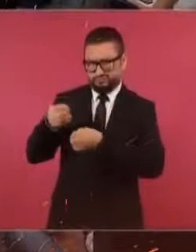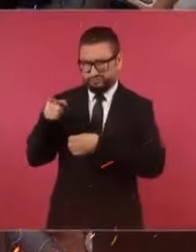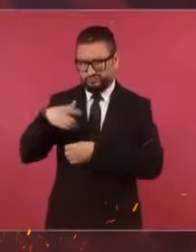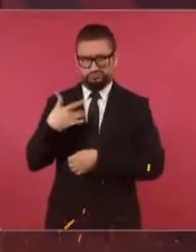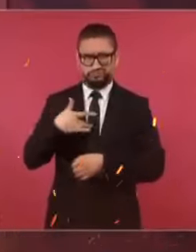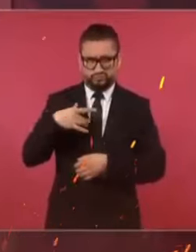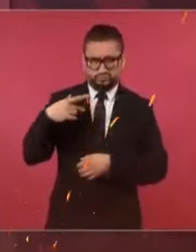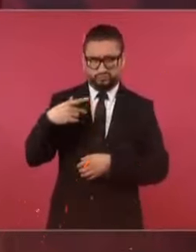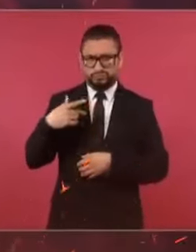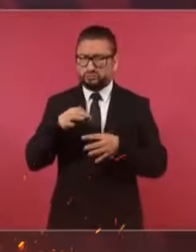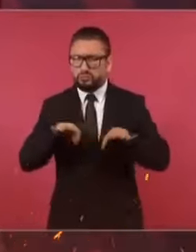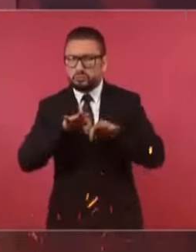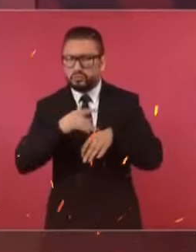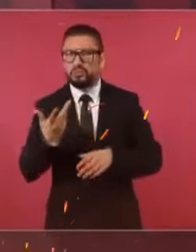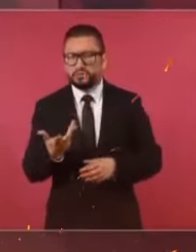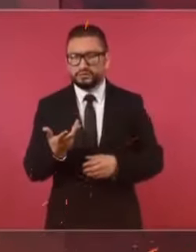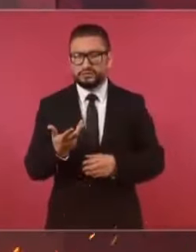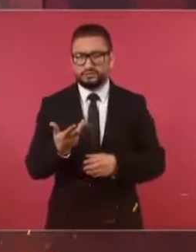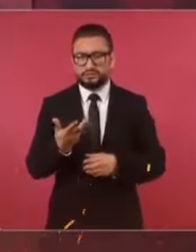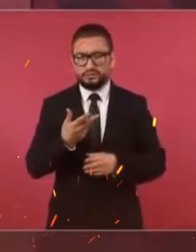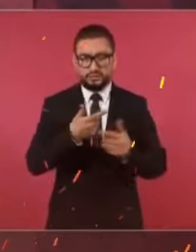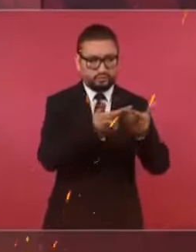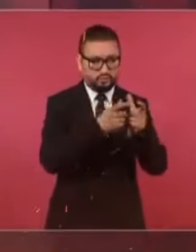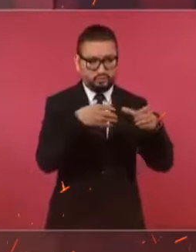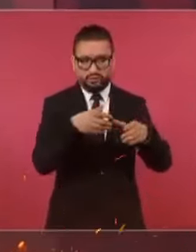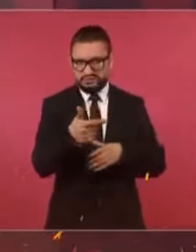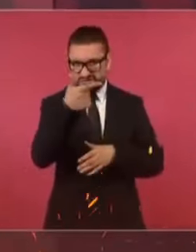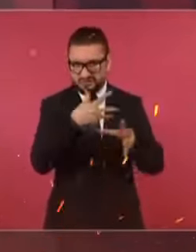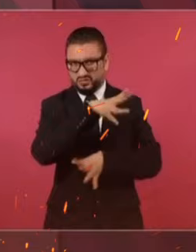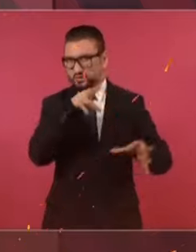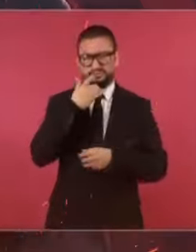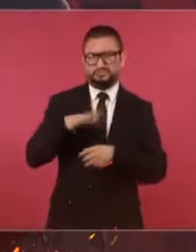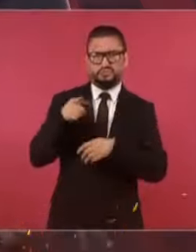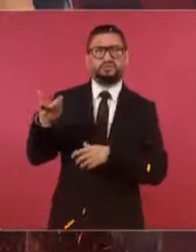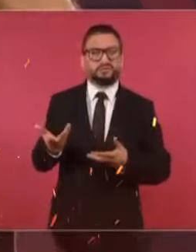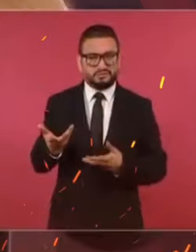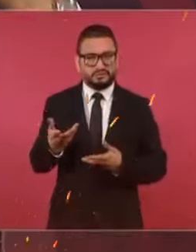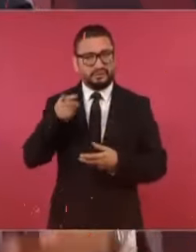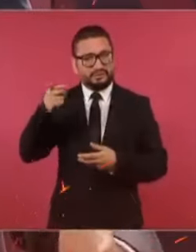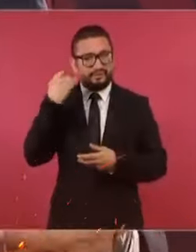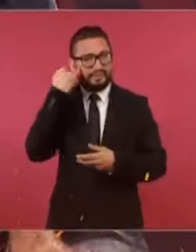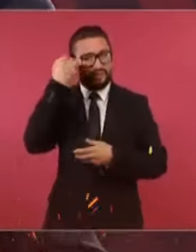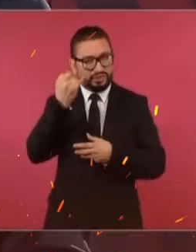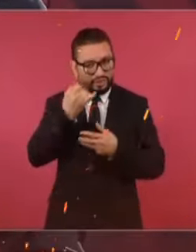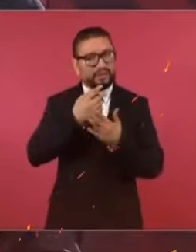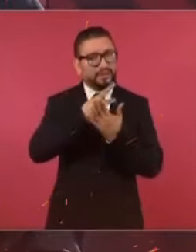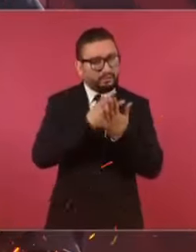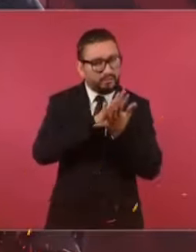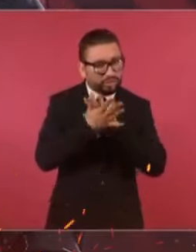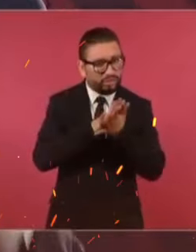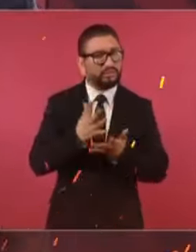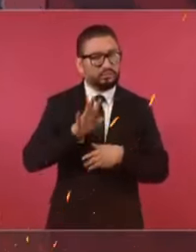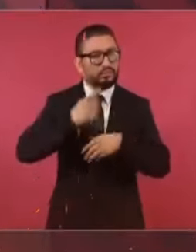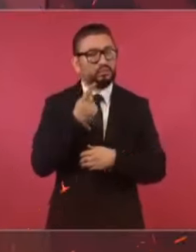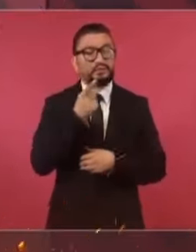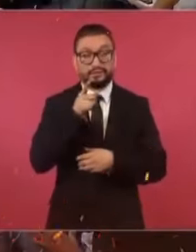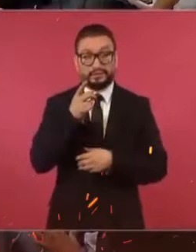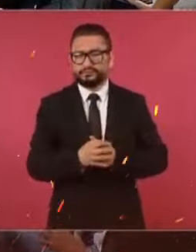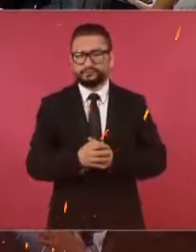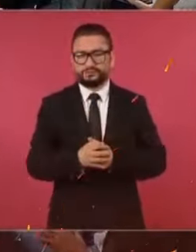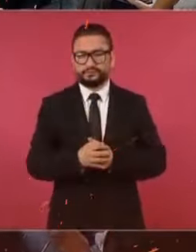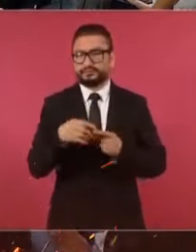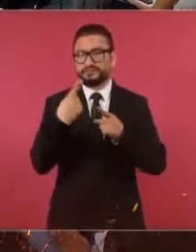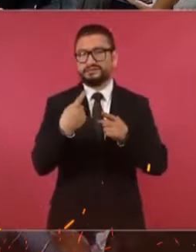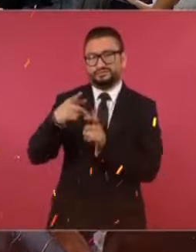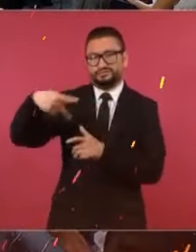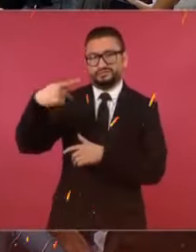importa que esté integrado completamente el tribunal? Pues todo es un plan con maña, porque los dos que quieren poner